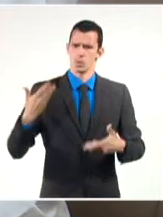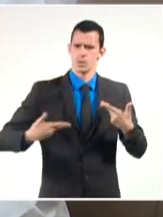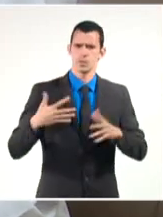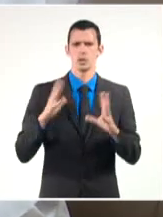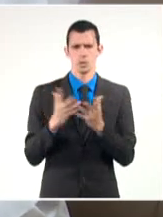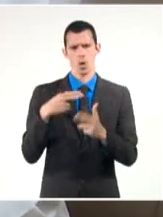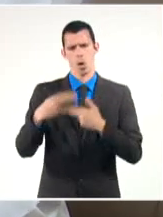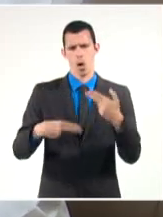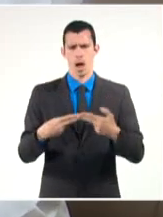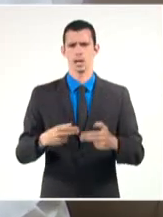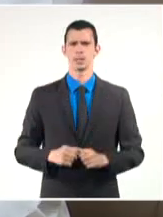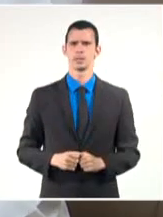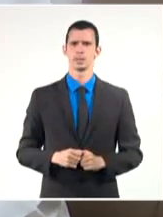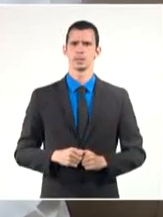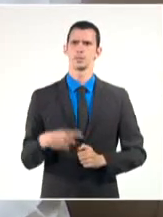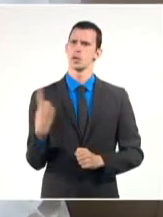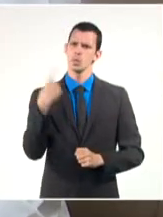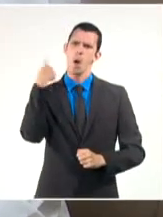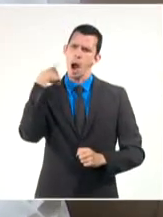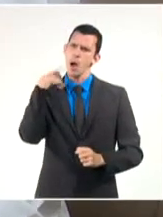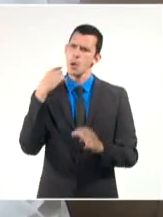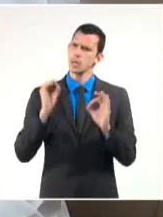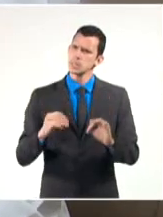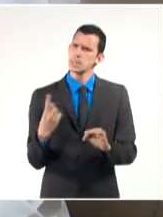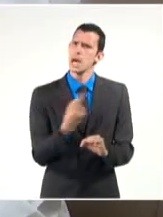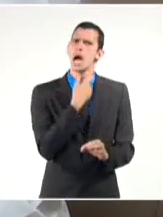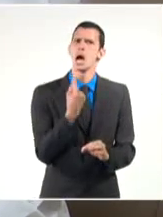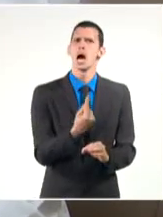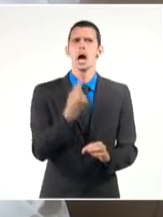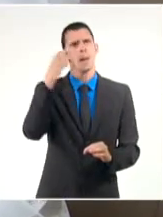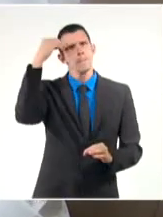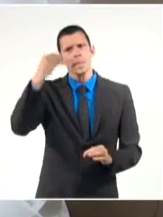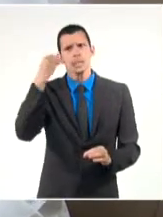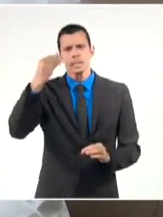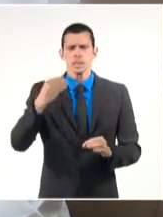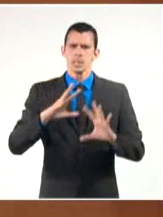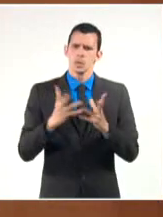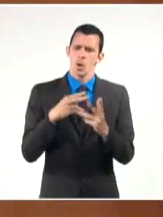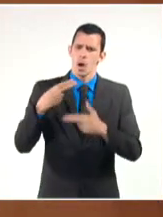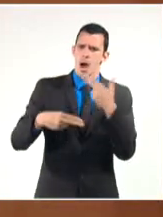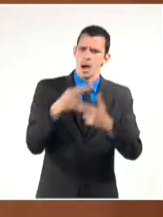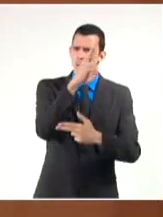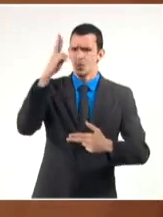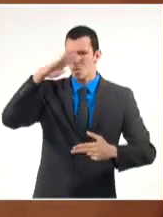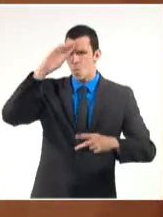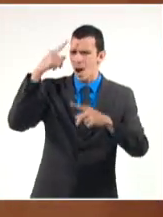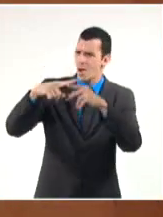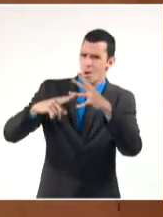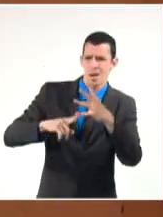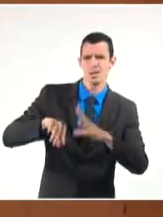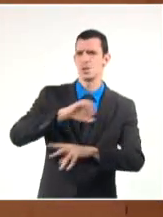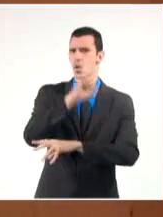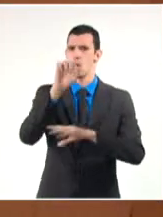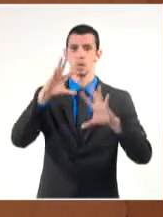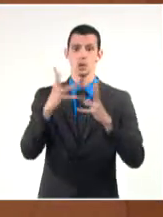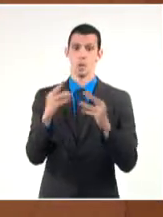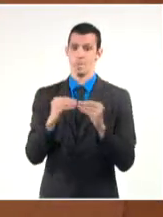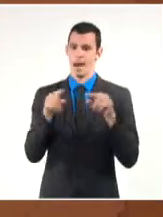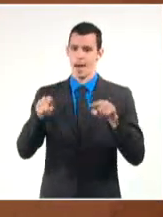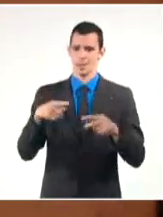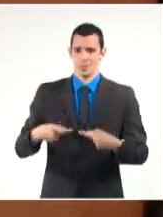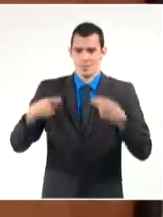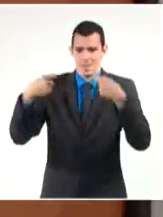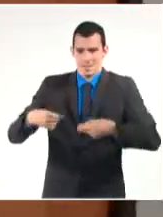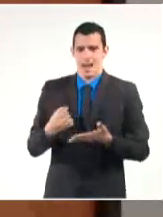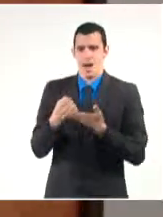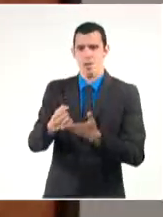forma de retribuir, pero además son las personas que van a llevar adelante las decisiones de nuestro país. Cada paciente, familiar o acompañante está